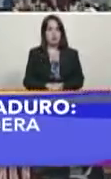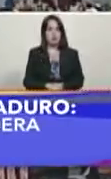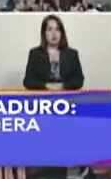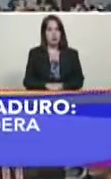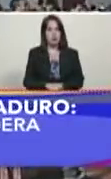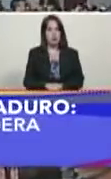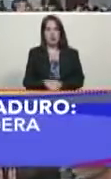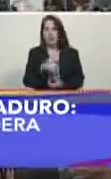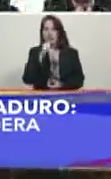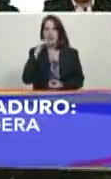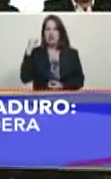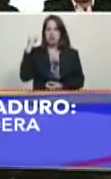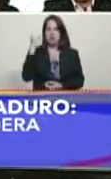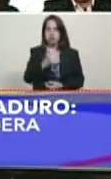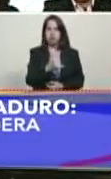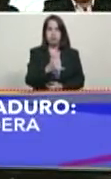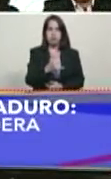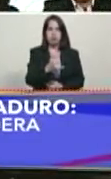quien denuncie